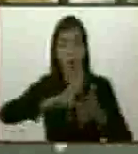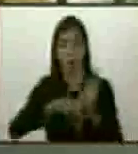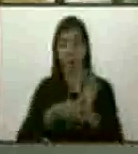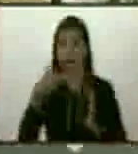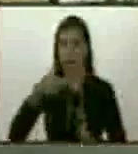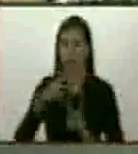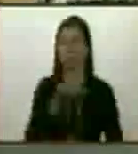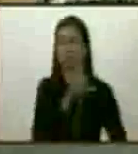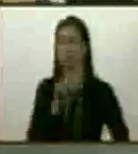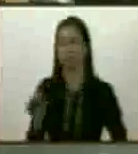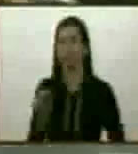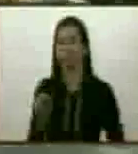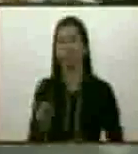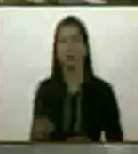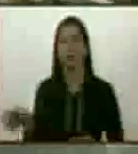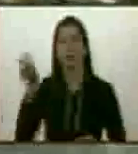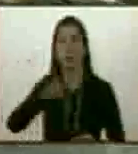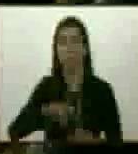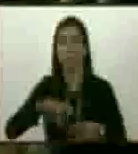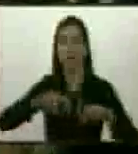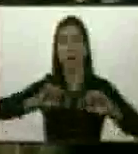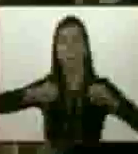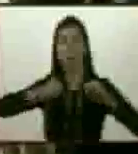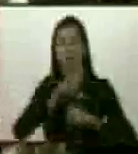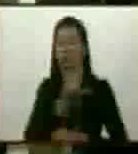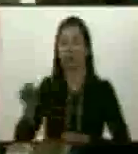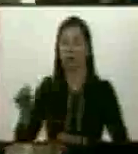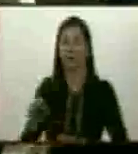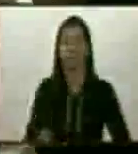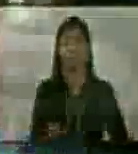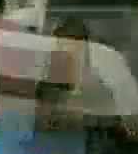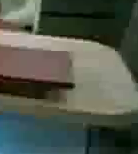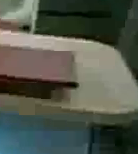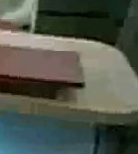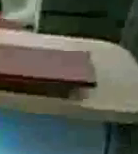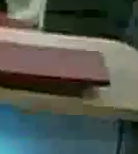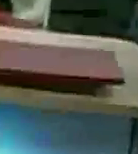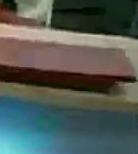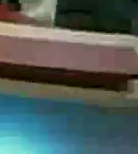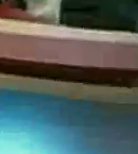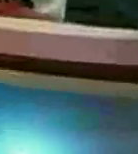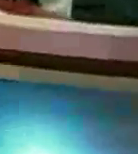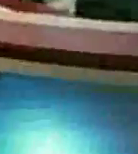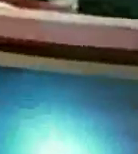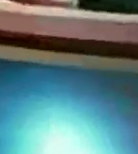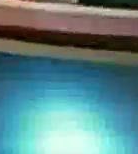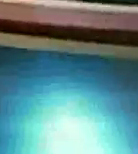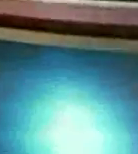armas y huyeron a bordo de una motocicleta. Jesús Uribe, La Noticia.